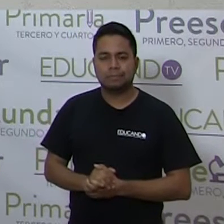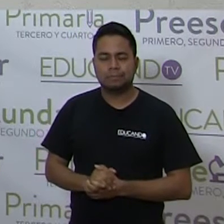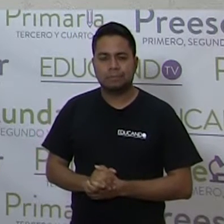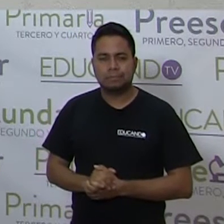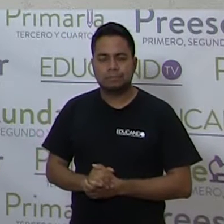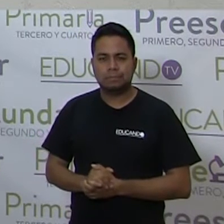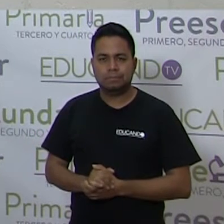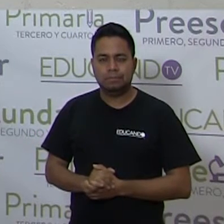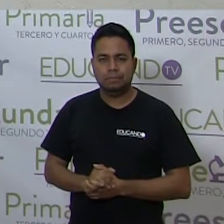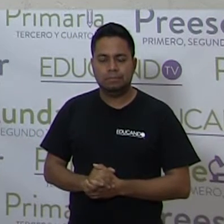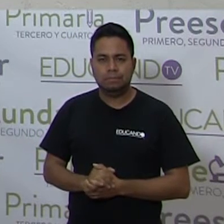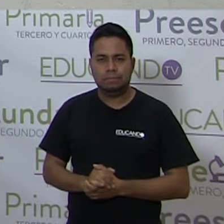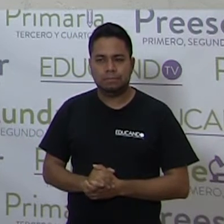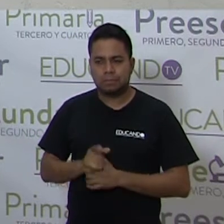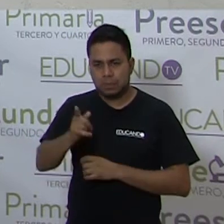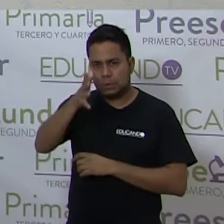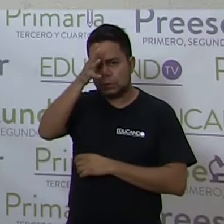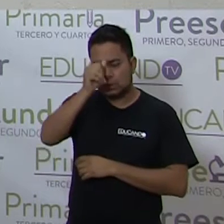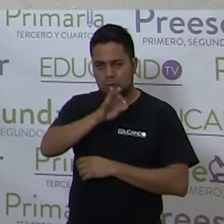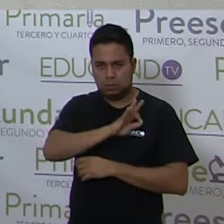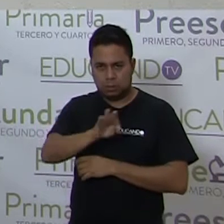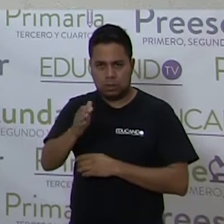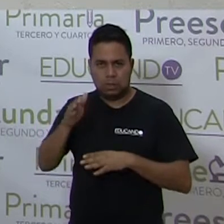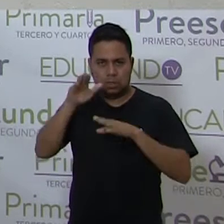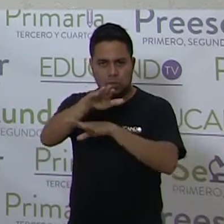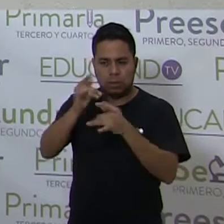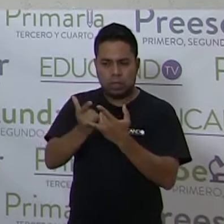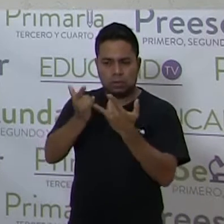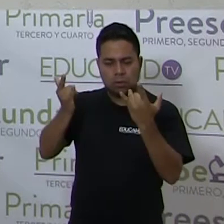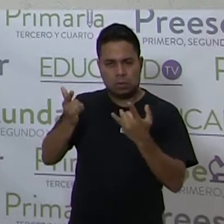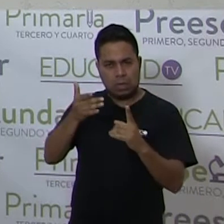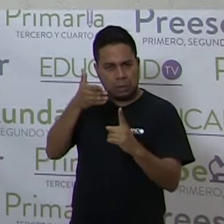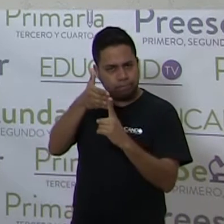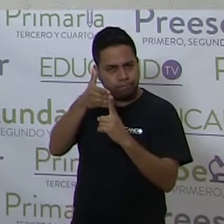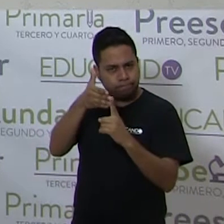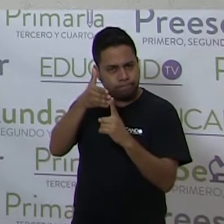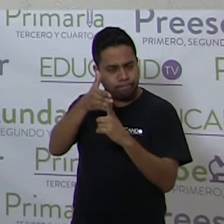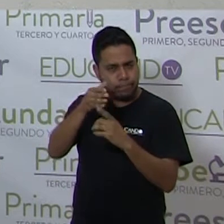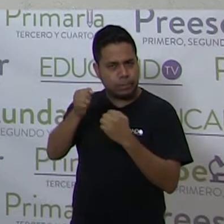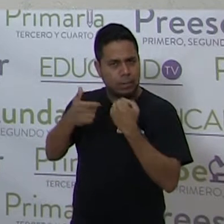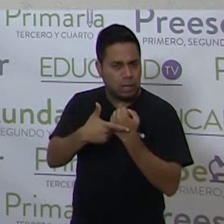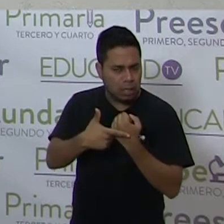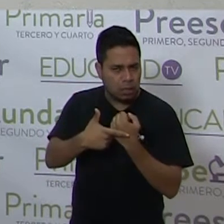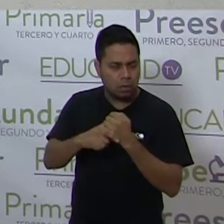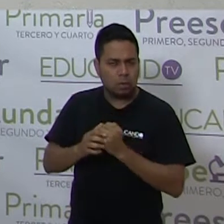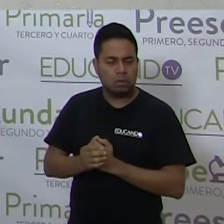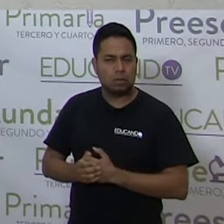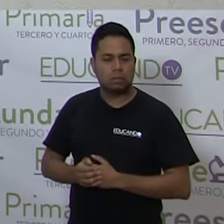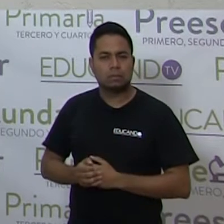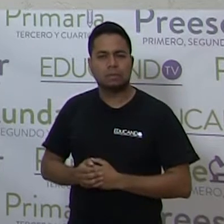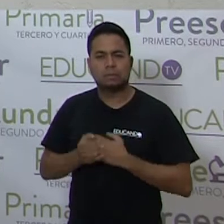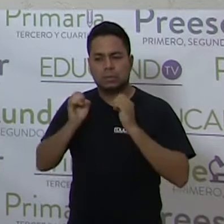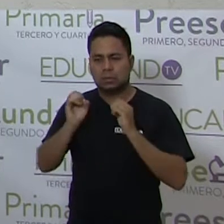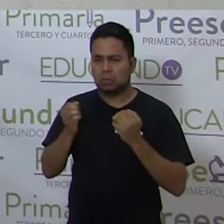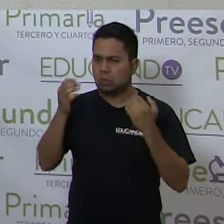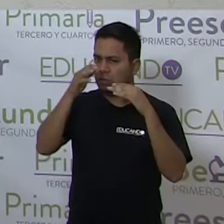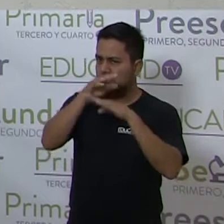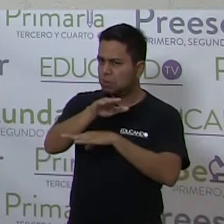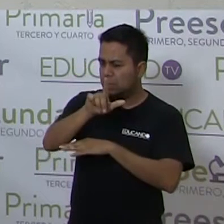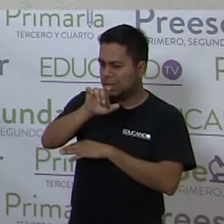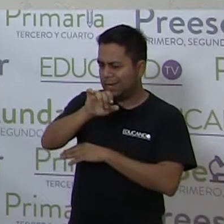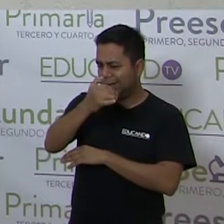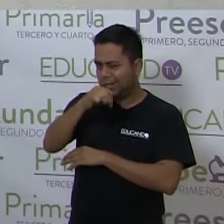¿Pueden recordar, por ejemplo, algún mito en específico? ¿Pueden recordar en específico alguna leyenda?